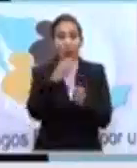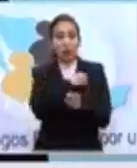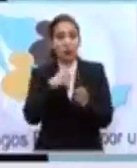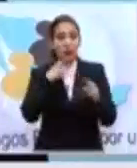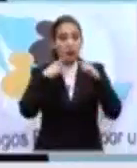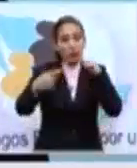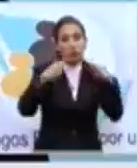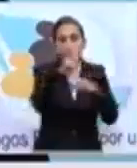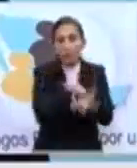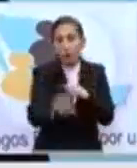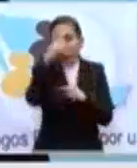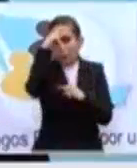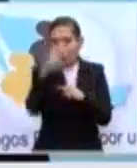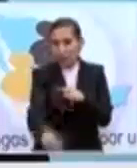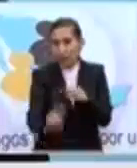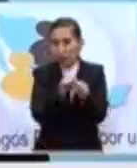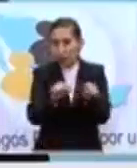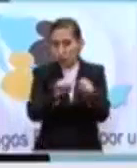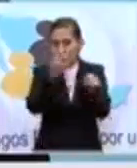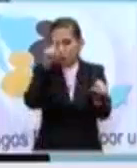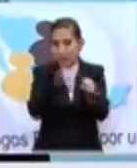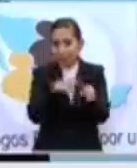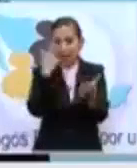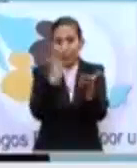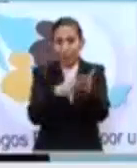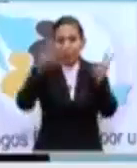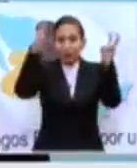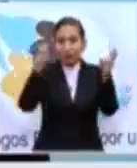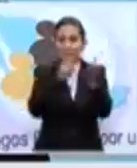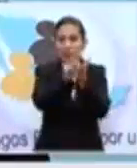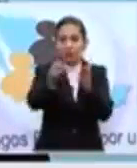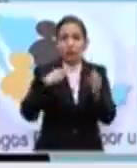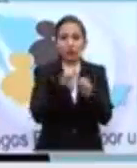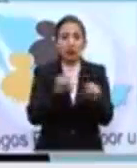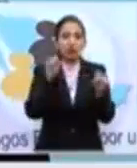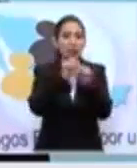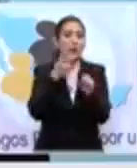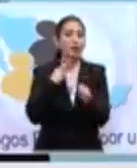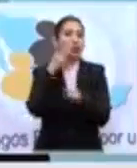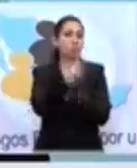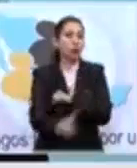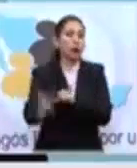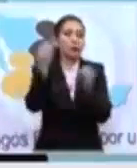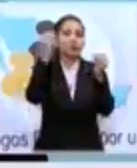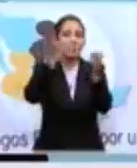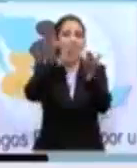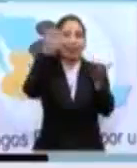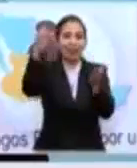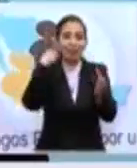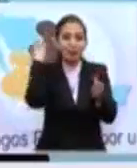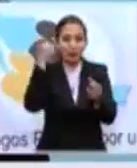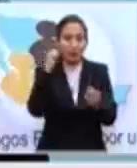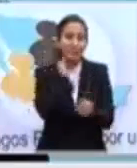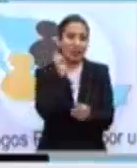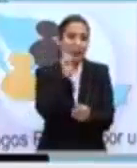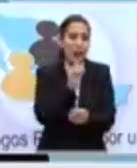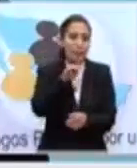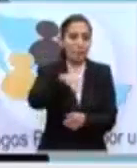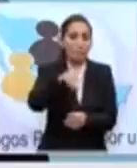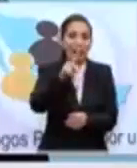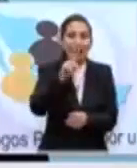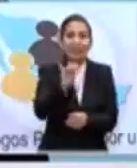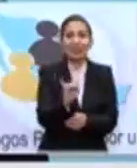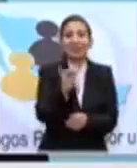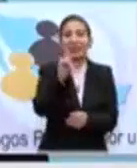los diálogos públicos por un México social dentro del eje de derechos sociales y políticas públicas. Gracias a todos los ponentes, senadora Maki Esther